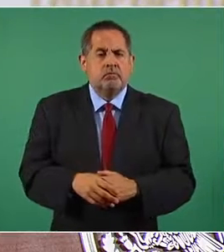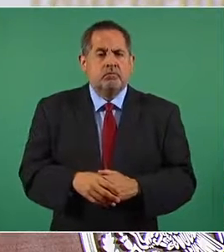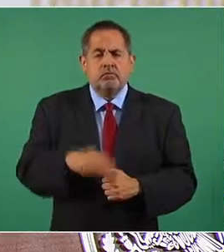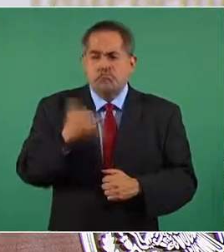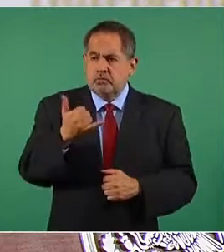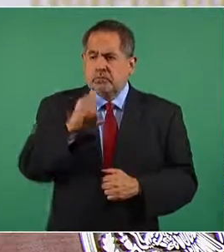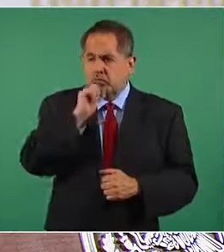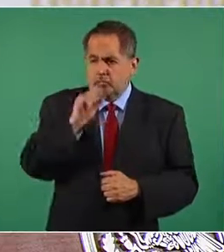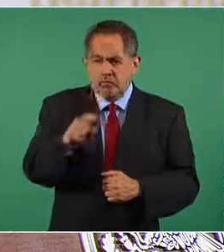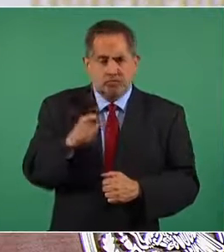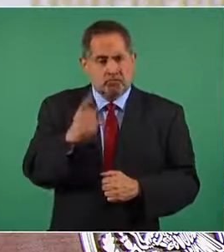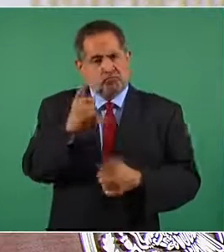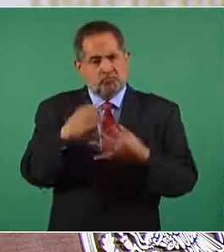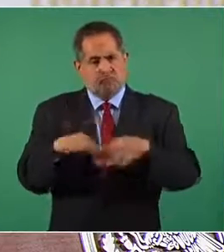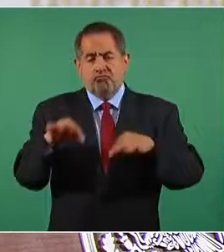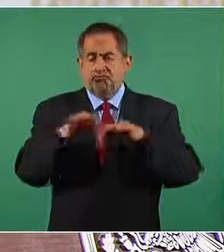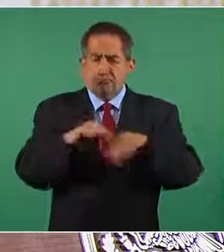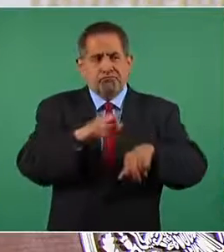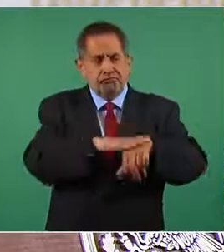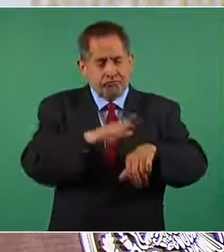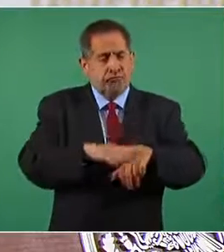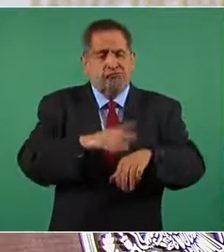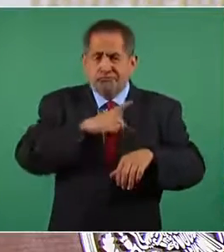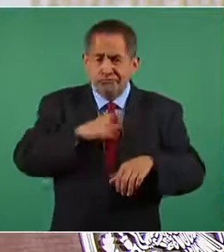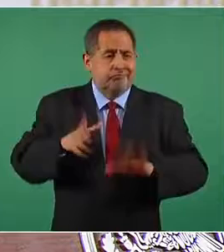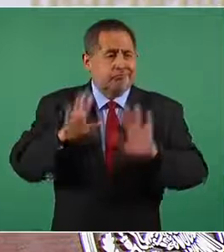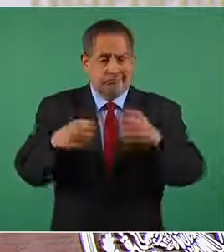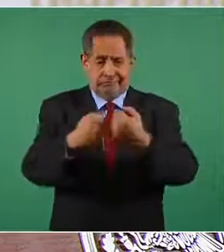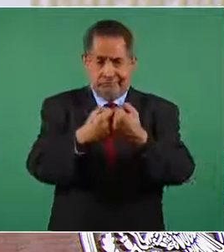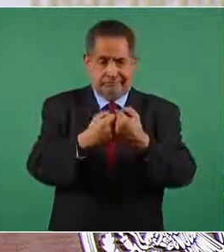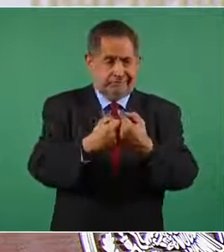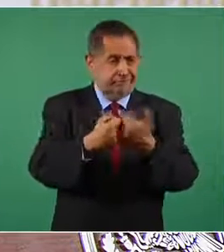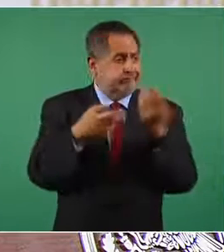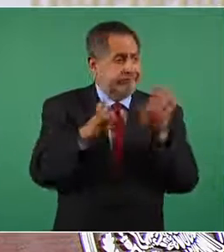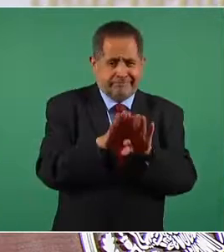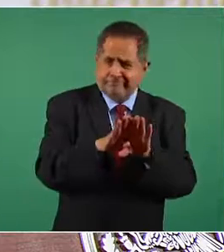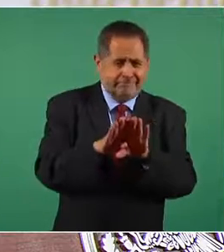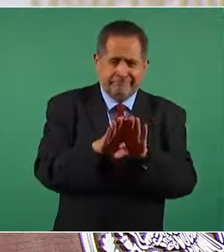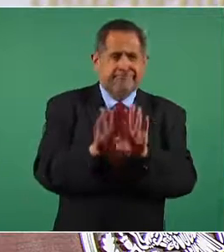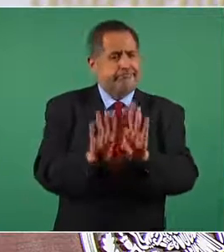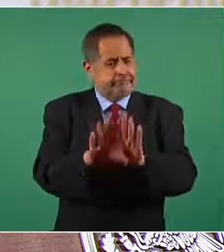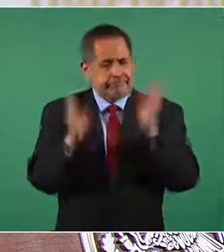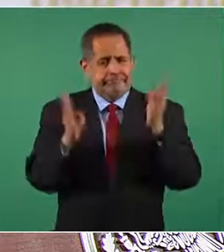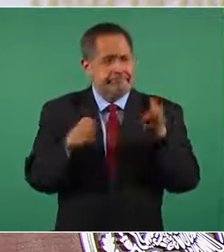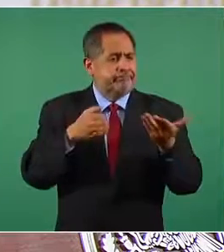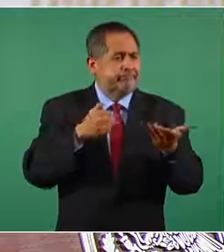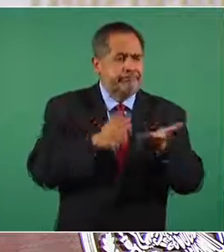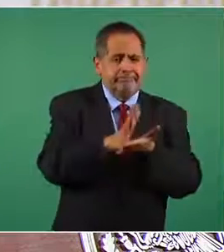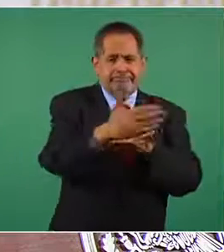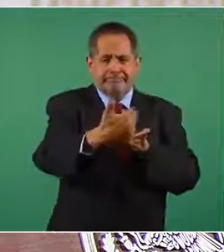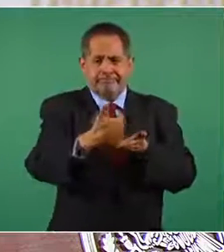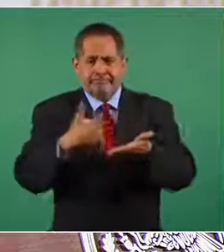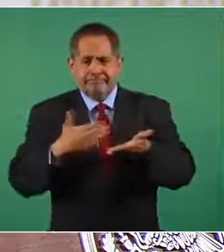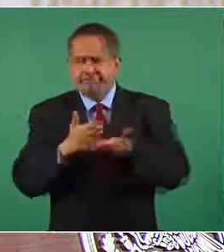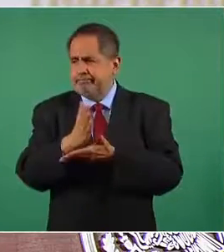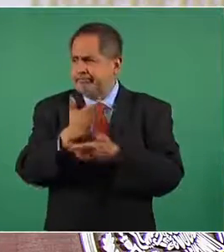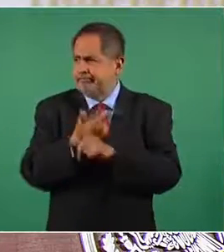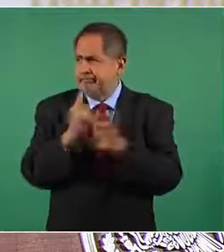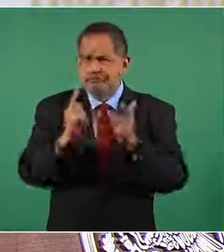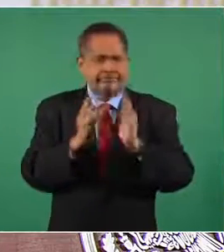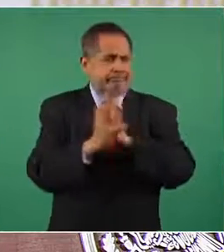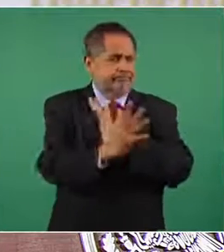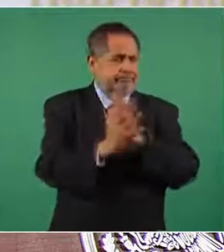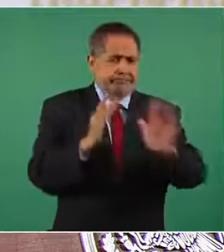de la importancia de abrir la frontera, que nos interesa